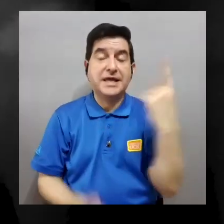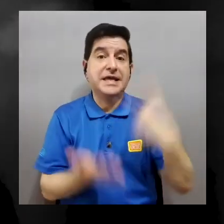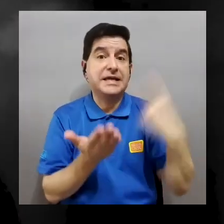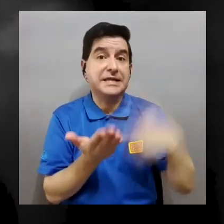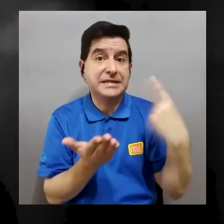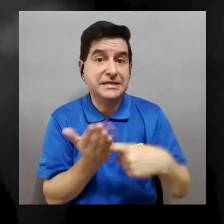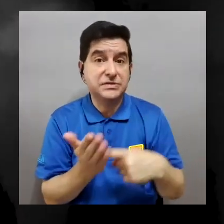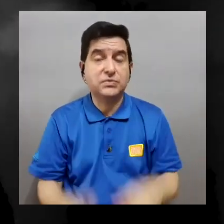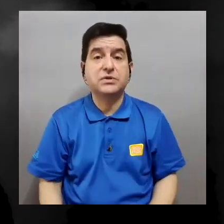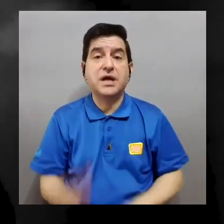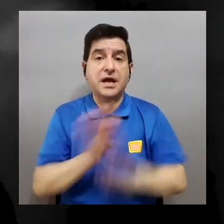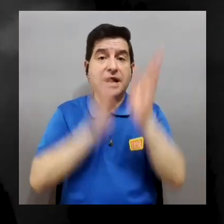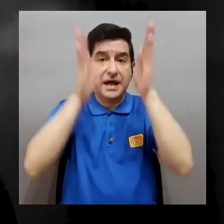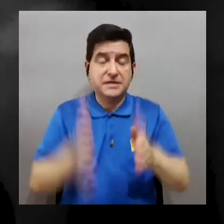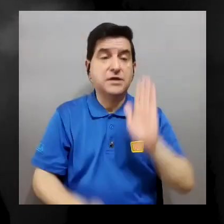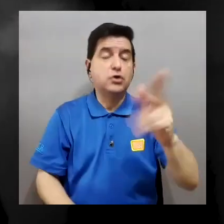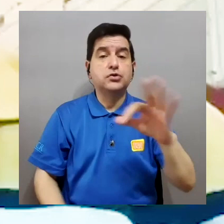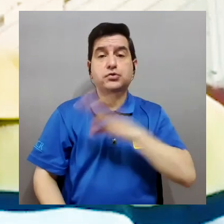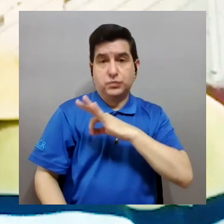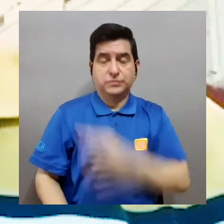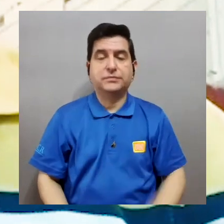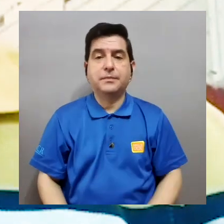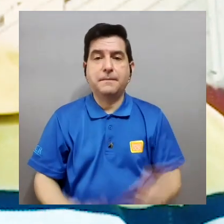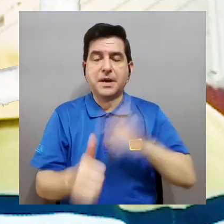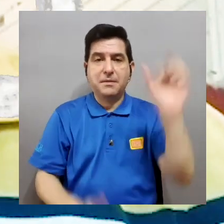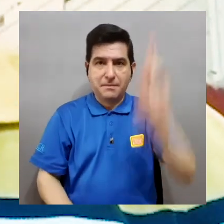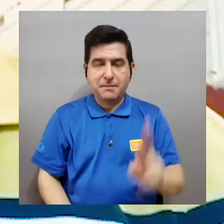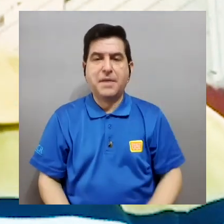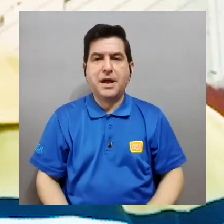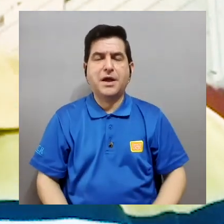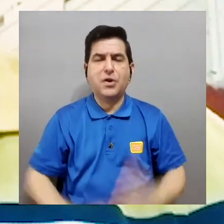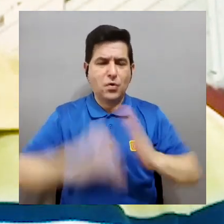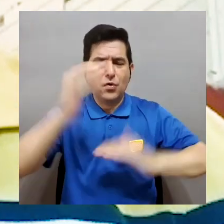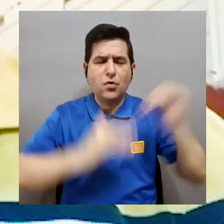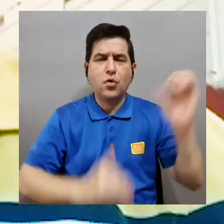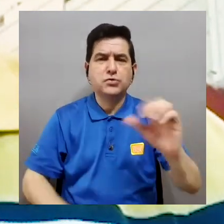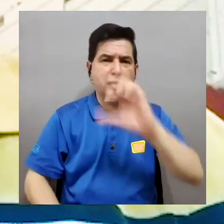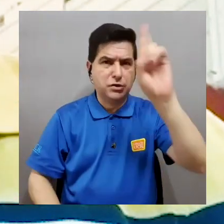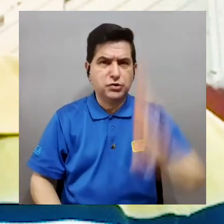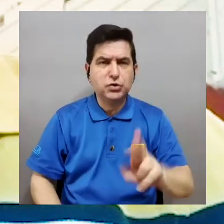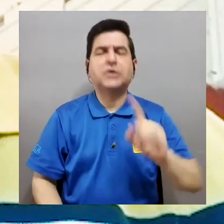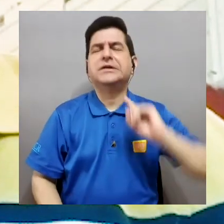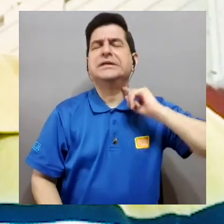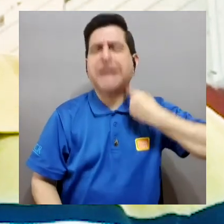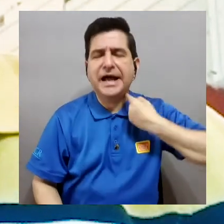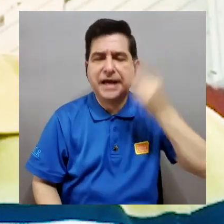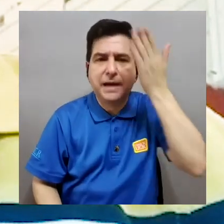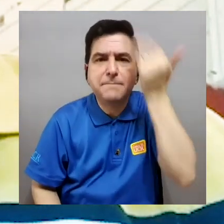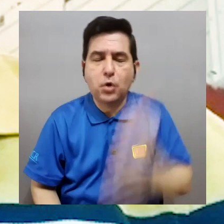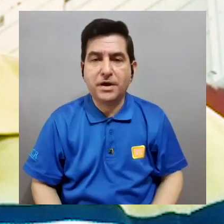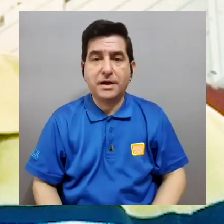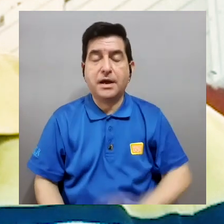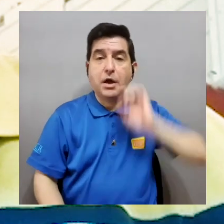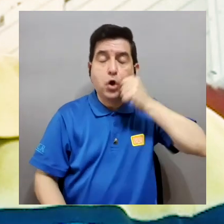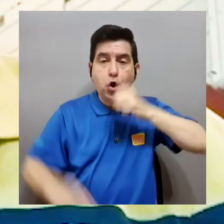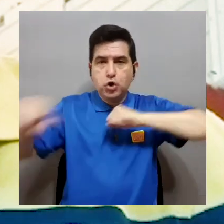discutir inclusive con los desarrolladores sus costos. Primero, en Costa Rica la construcción es muy cara. ¿Por qué es cara? Primero, por el